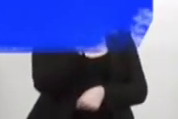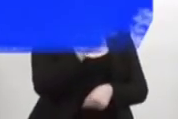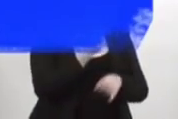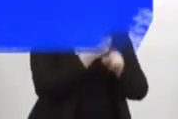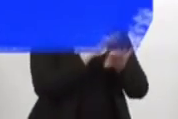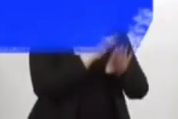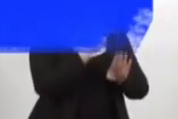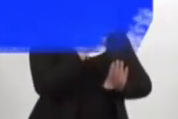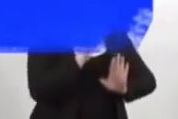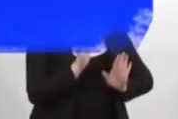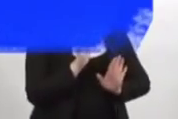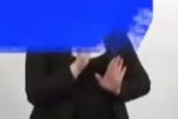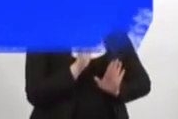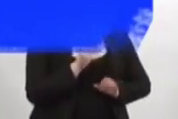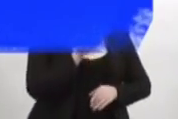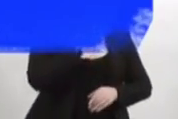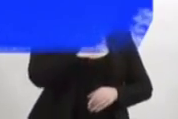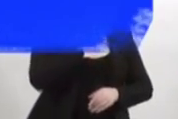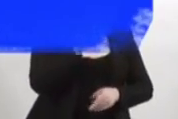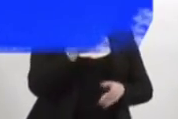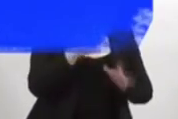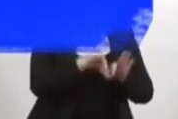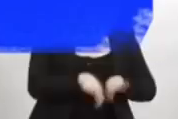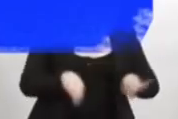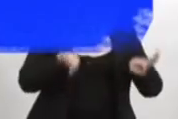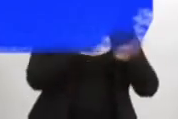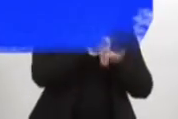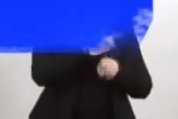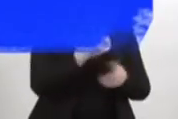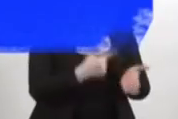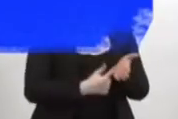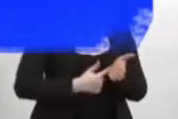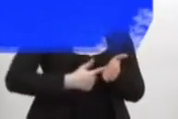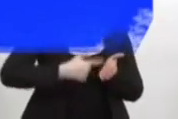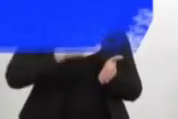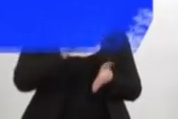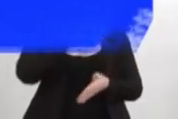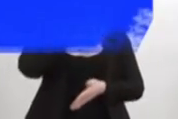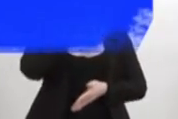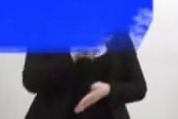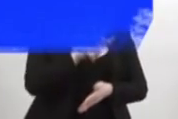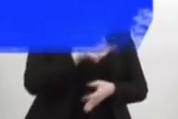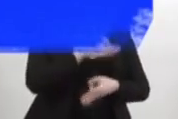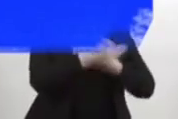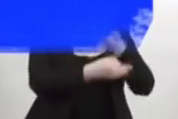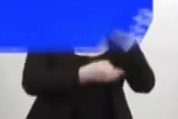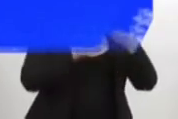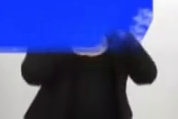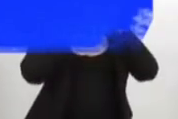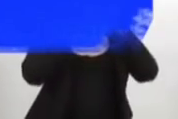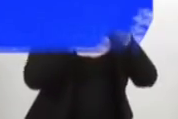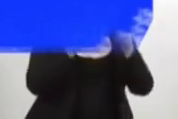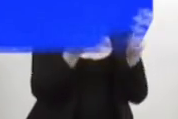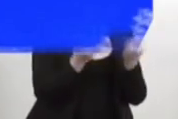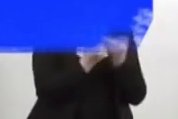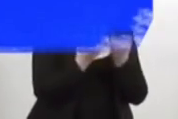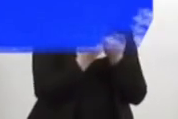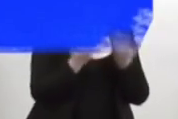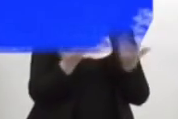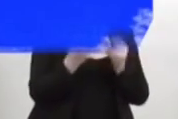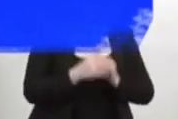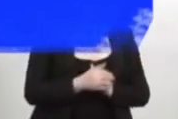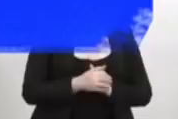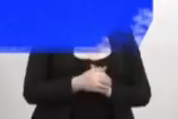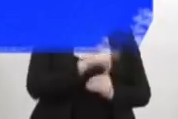con saber que está muy grave, que Poli está muy grave. Y se está teniendo toda la atención que requiere.